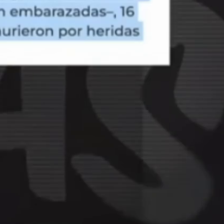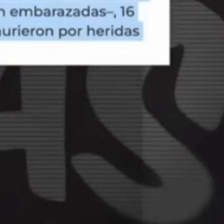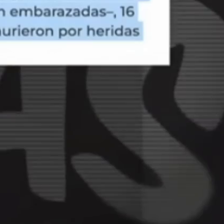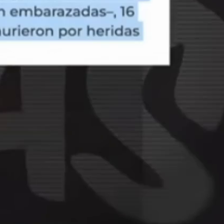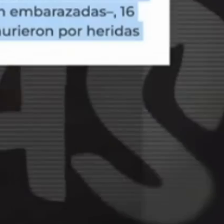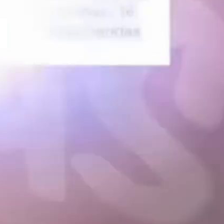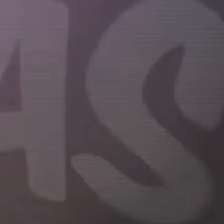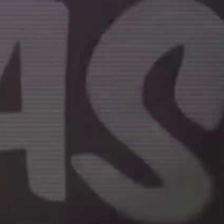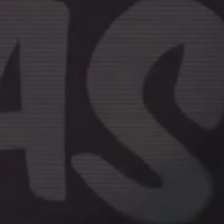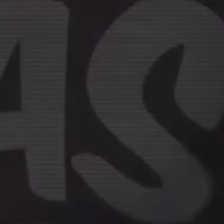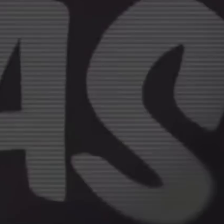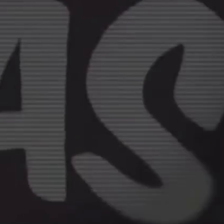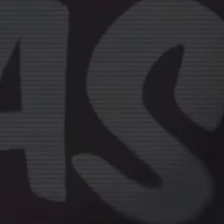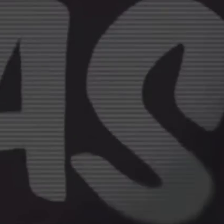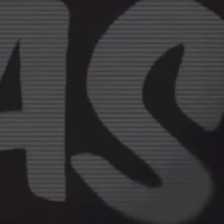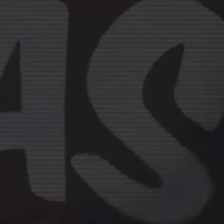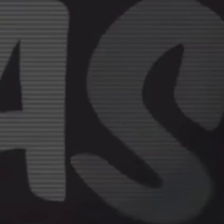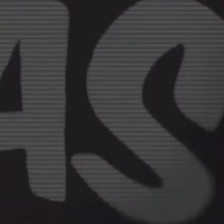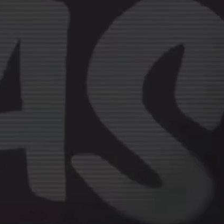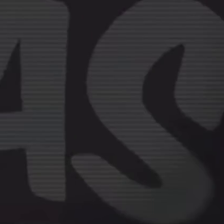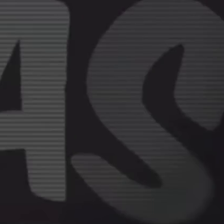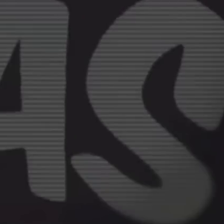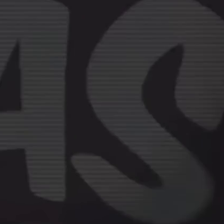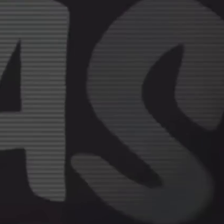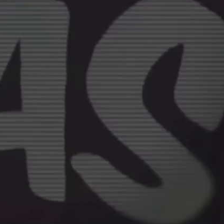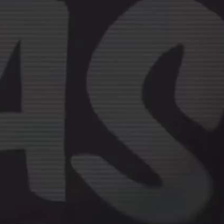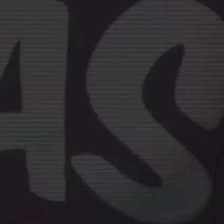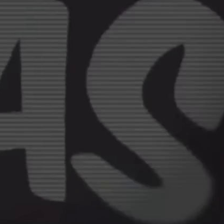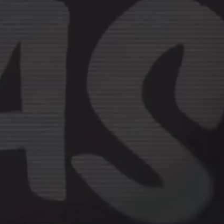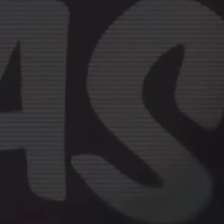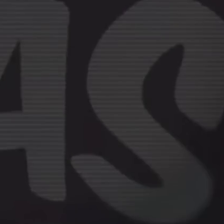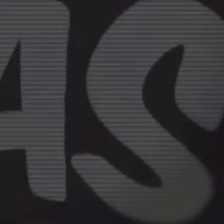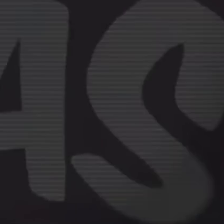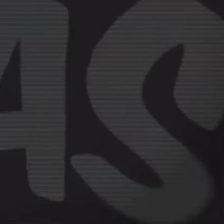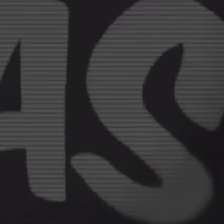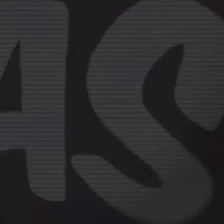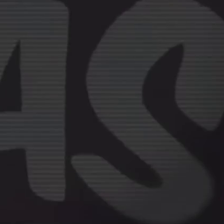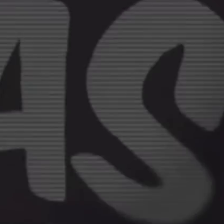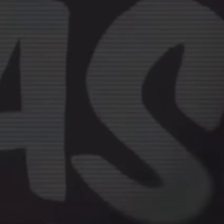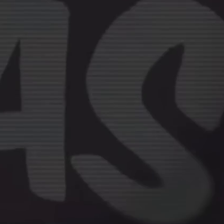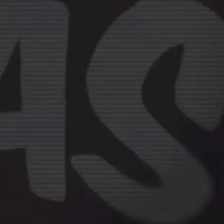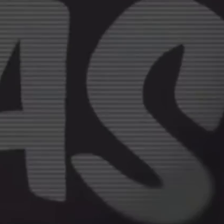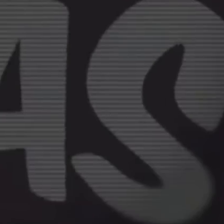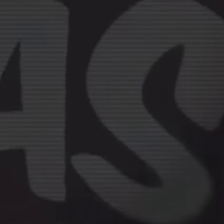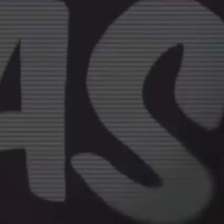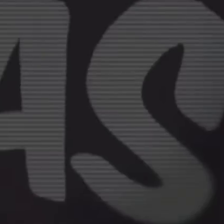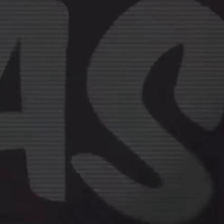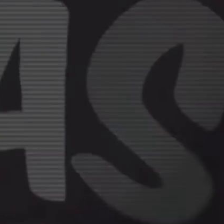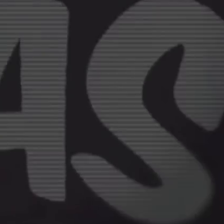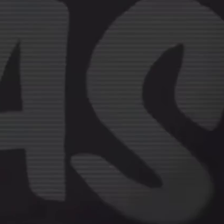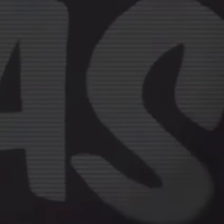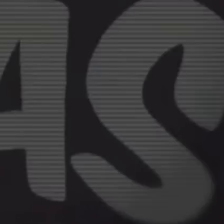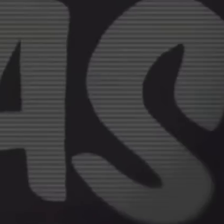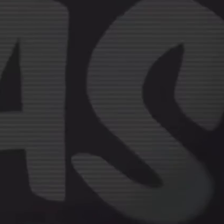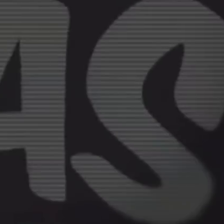45 personas muertas. En 2009, la segunda sala de la Suprema Corte determinó que el Estado no debía pagar compensación a 2 detenidos de la matanza de Acteal